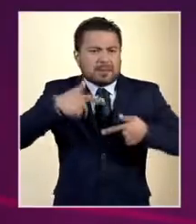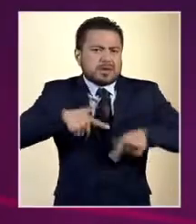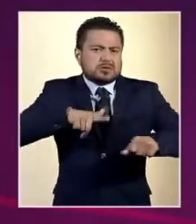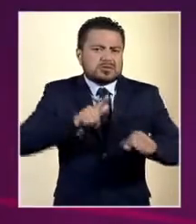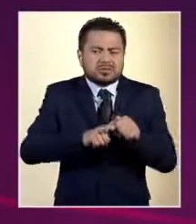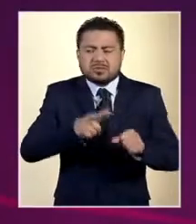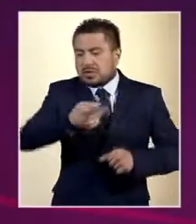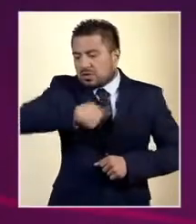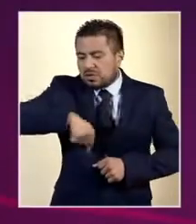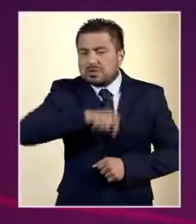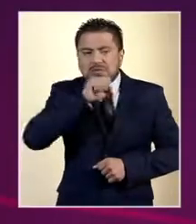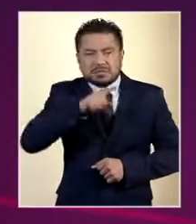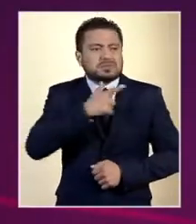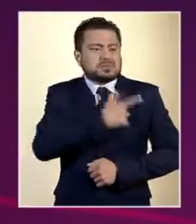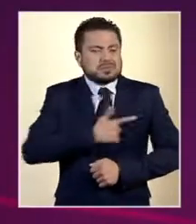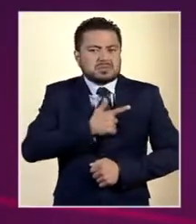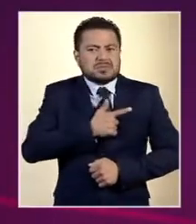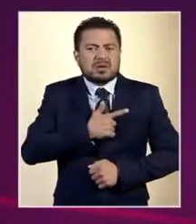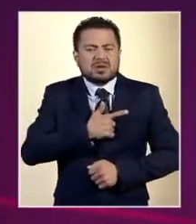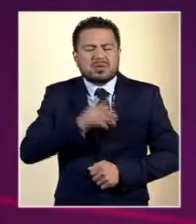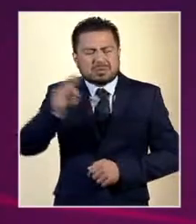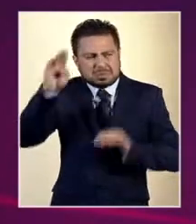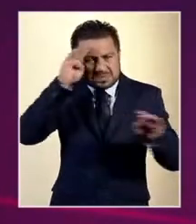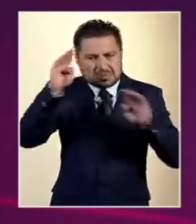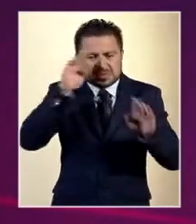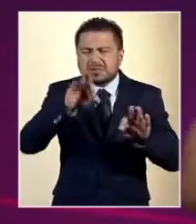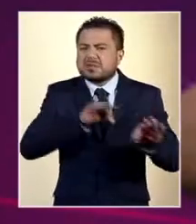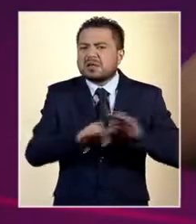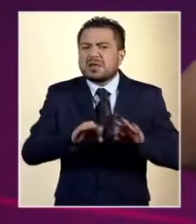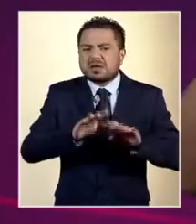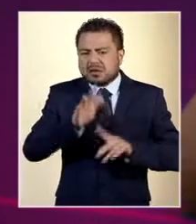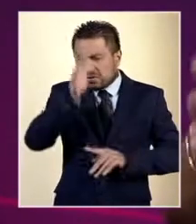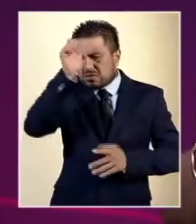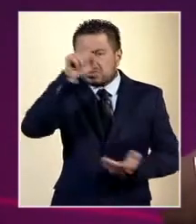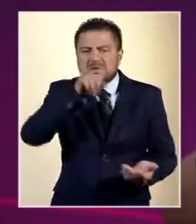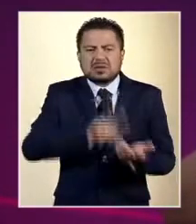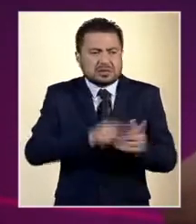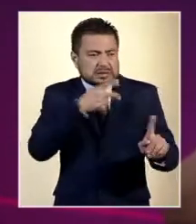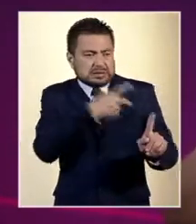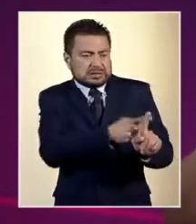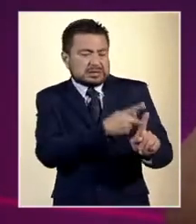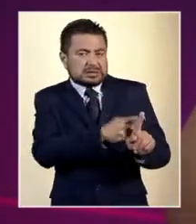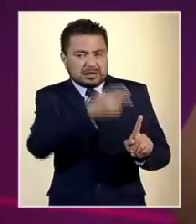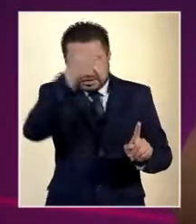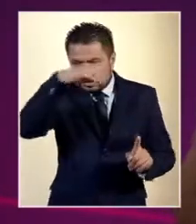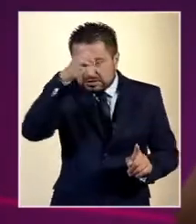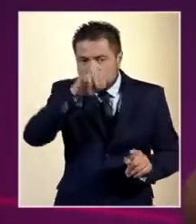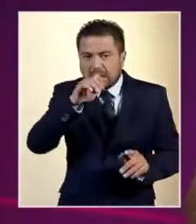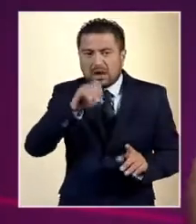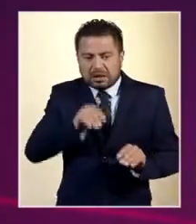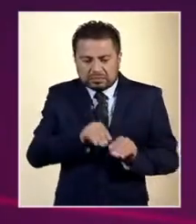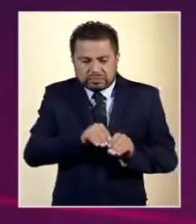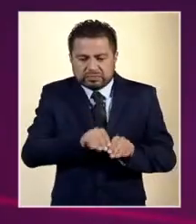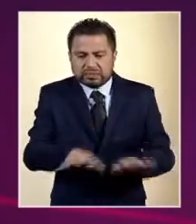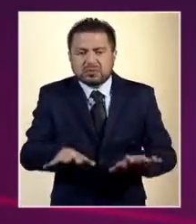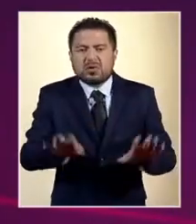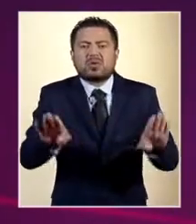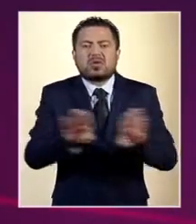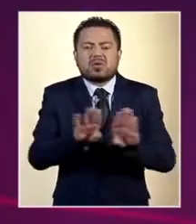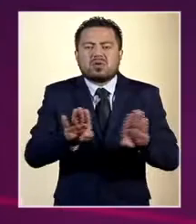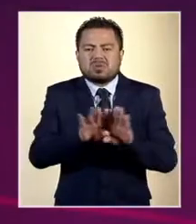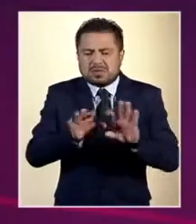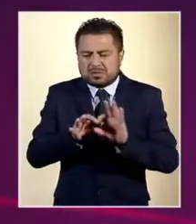personal. A nosotros nos gusta mucho pensar nuestro trabajo en términos de esa experiencia que habilita como